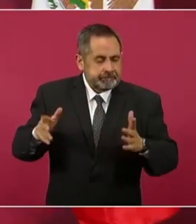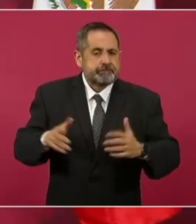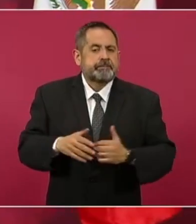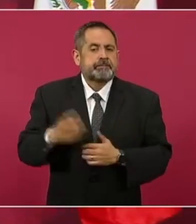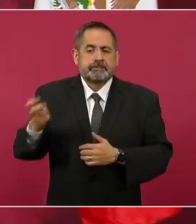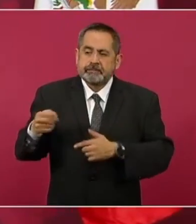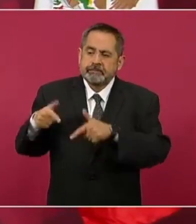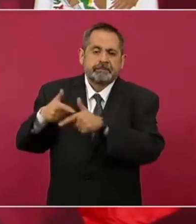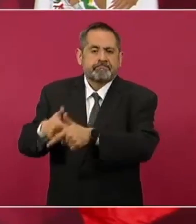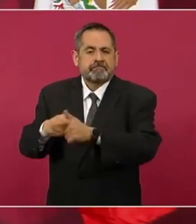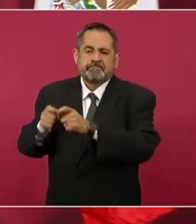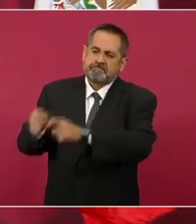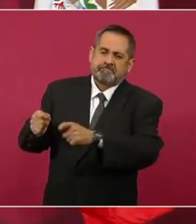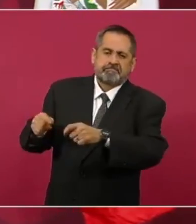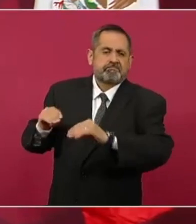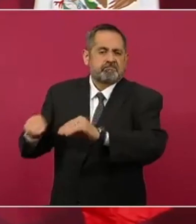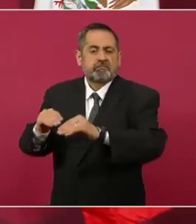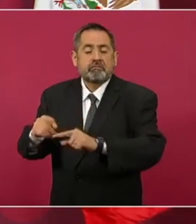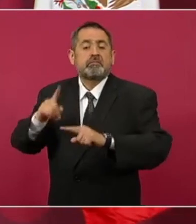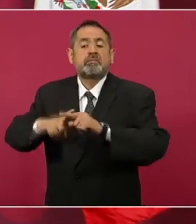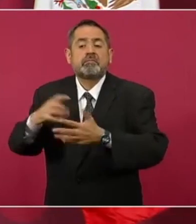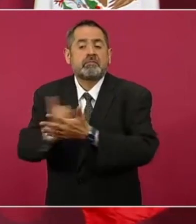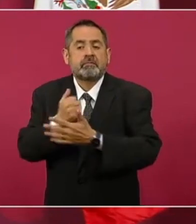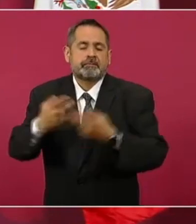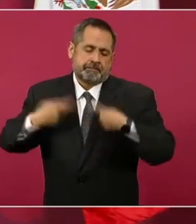ese movimiento en la presidencia, por los pobres.